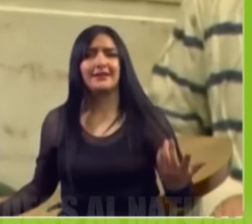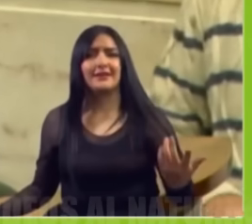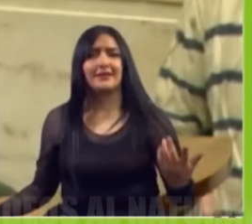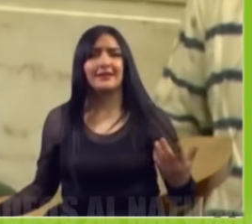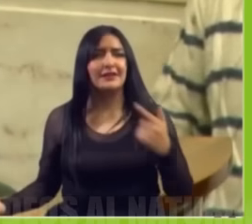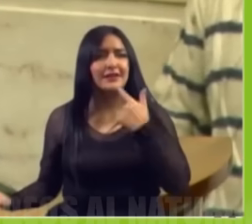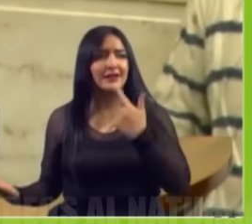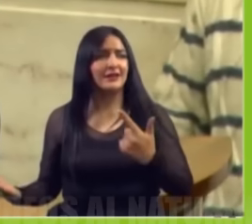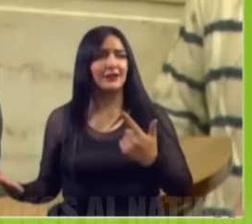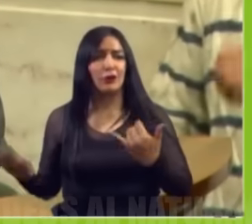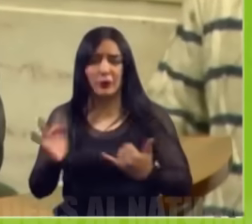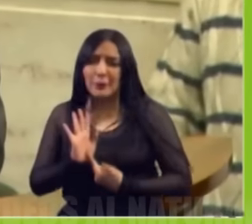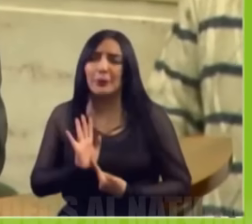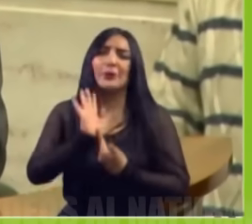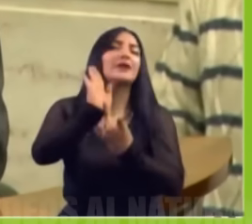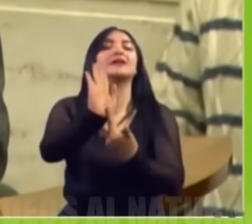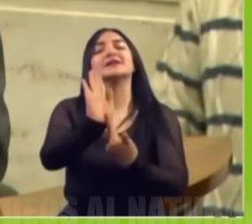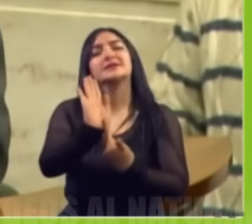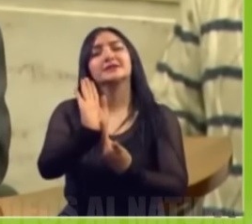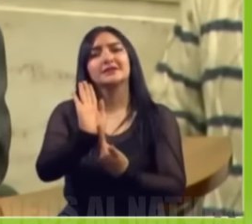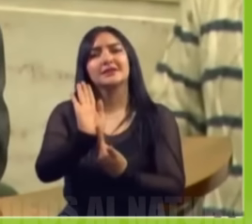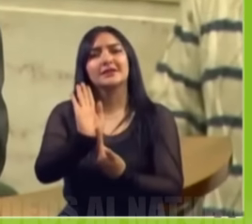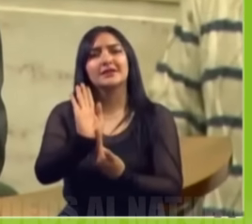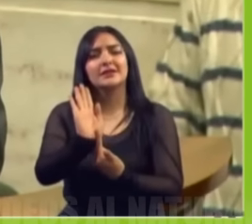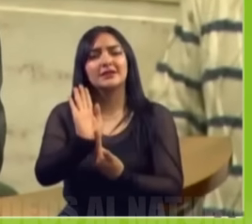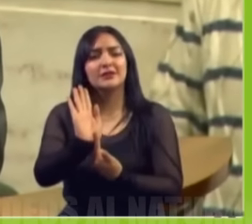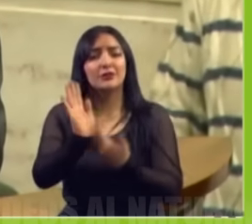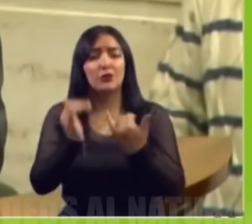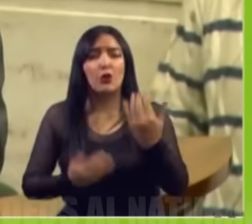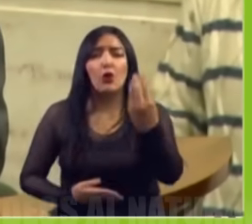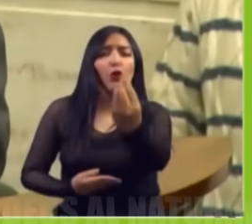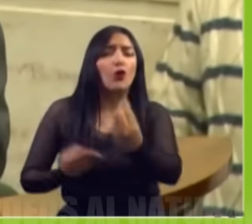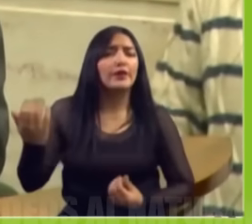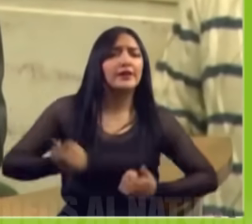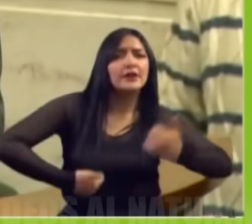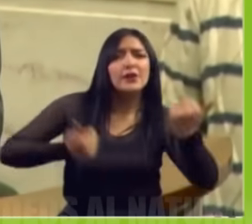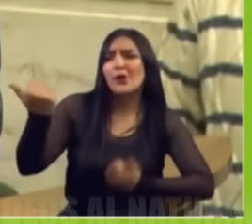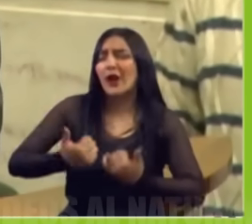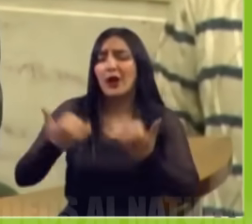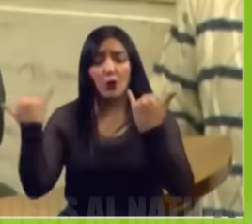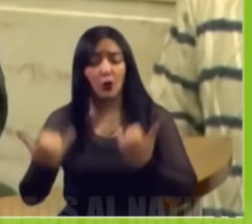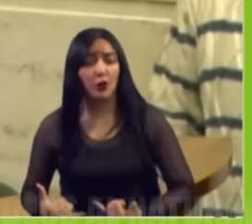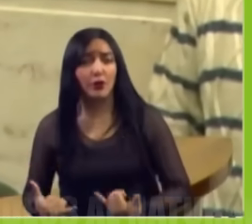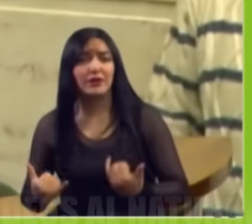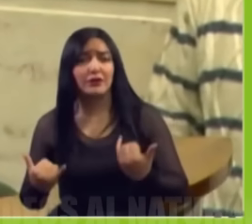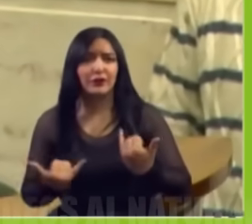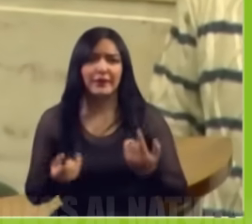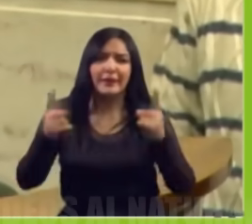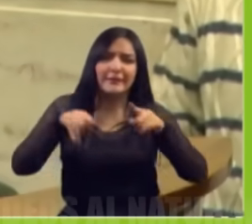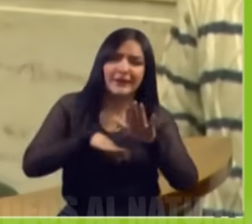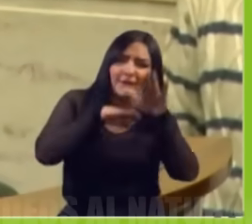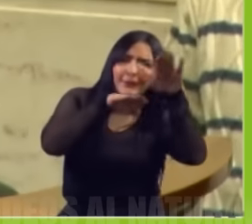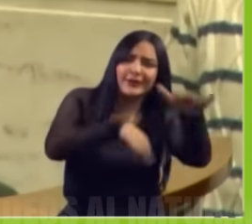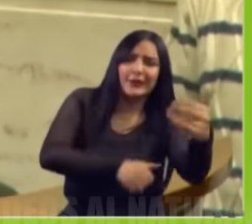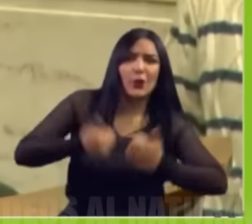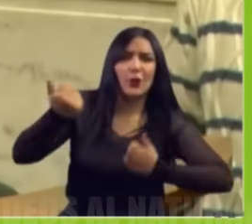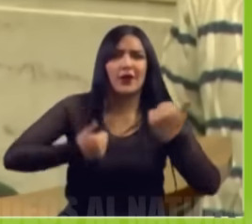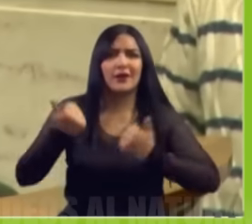que no envilezca la condición que tenemos hoy y lo que representamos.